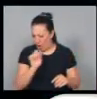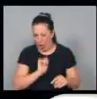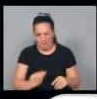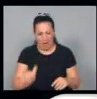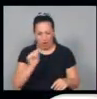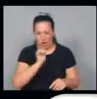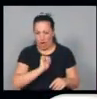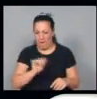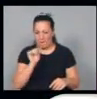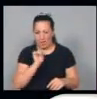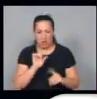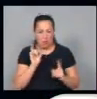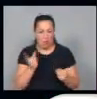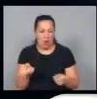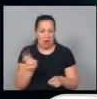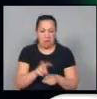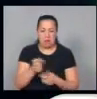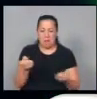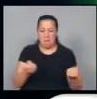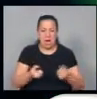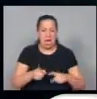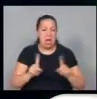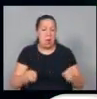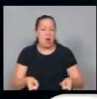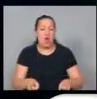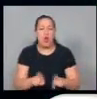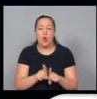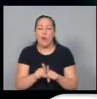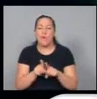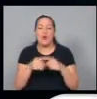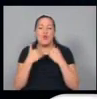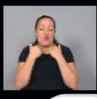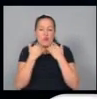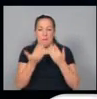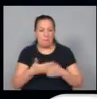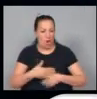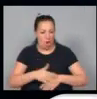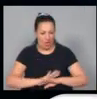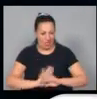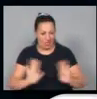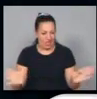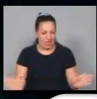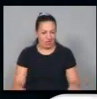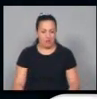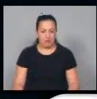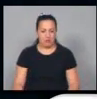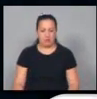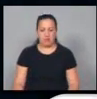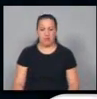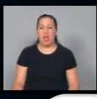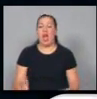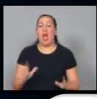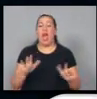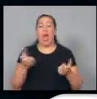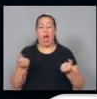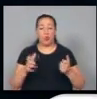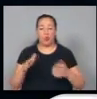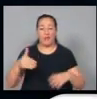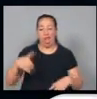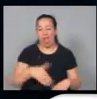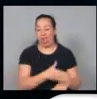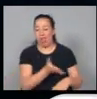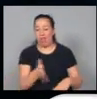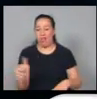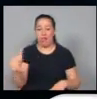y te subiste a manejar. O sea, no te importó nada. Tremendo eso. Bueno, venía cinzagueando, ¿eh? Sí, por eso